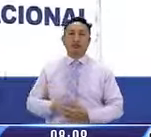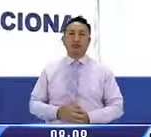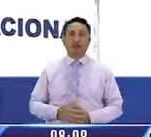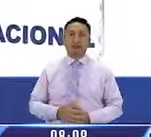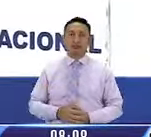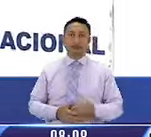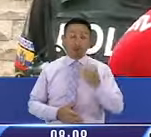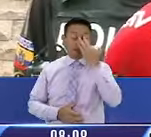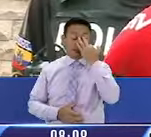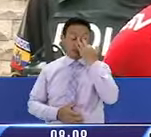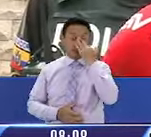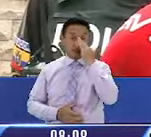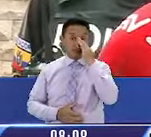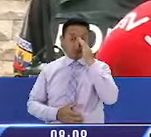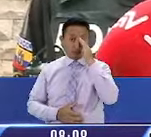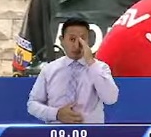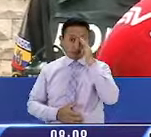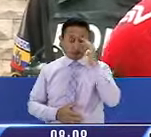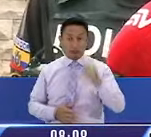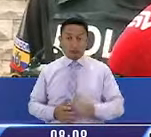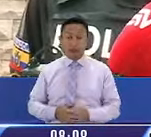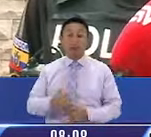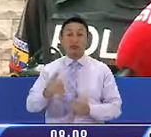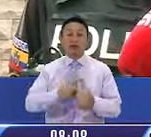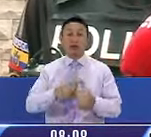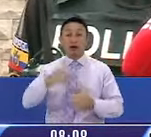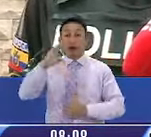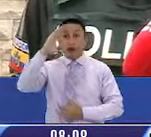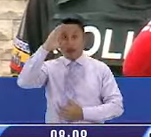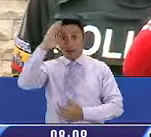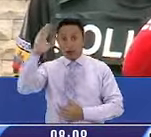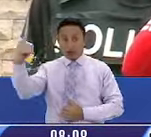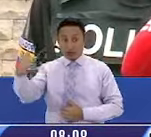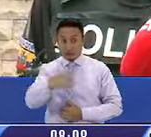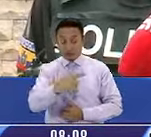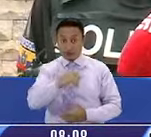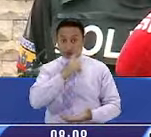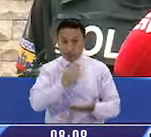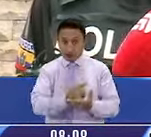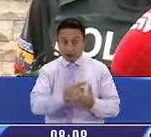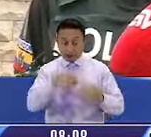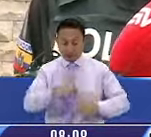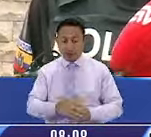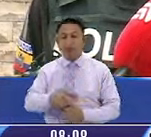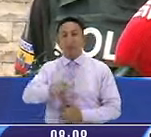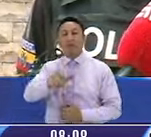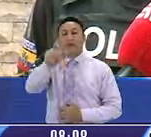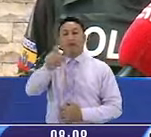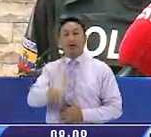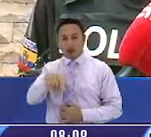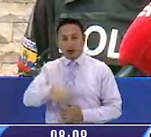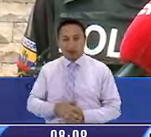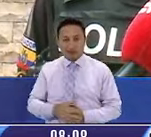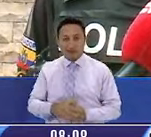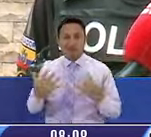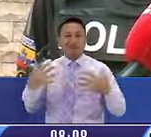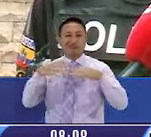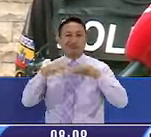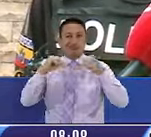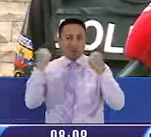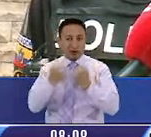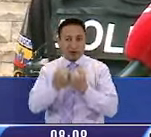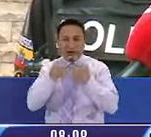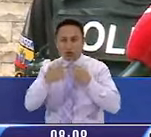falsa información. Primeramente hay que verificar que sea la Policía Nacional, porque también hay información de que